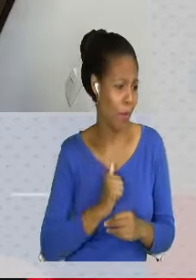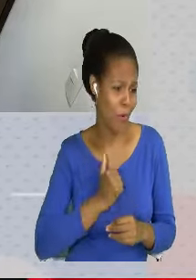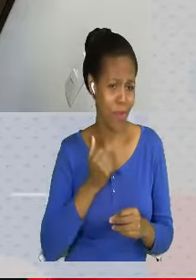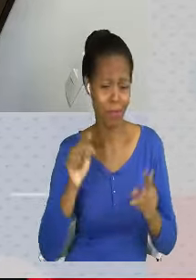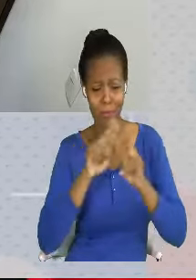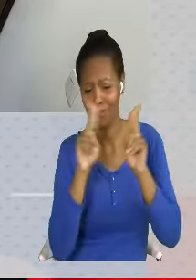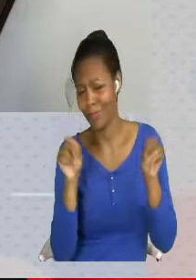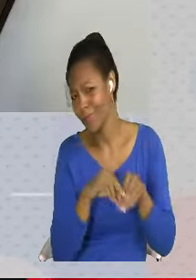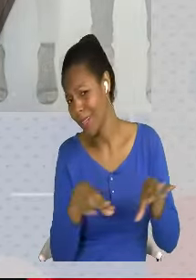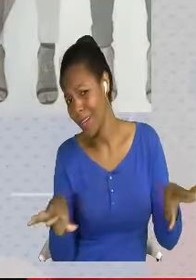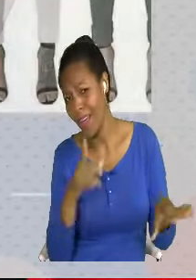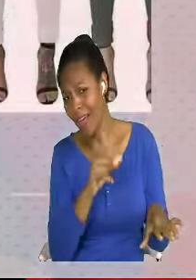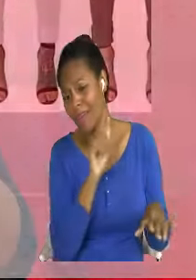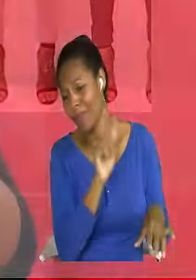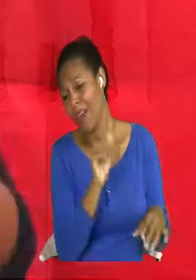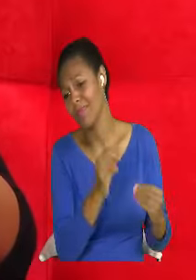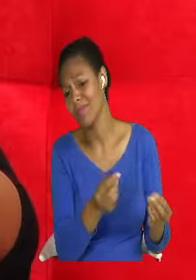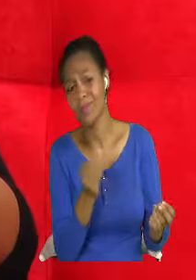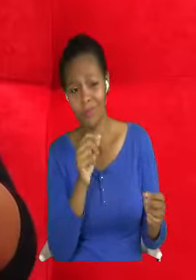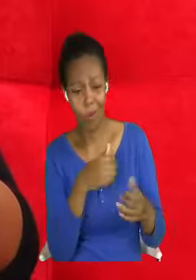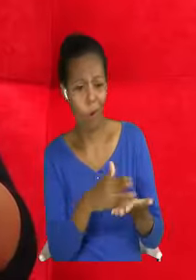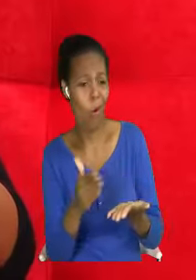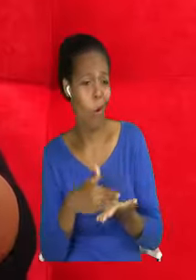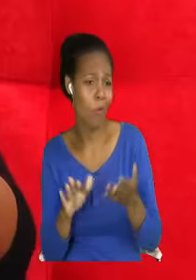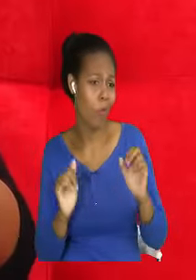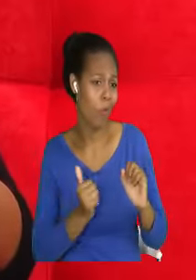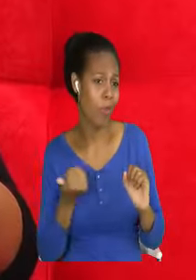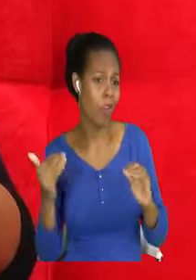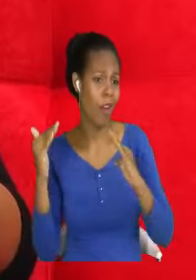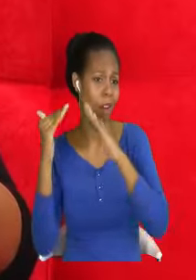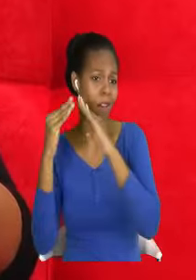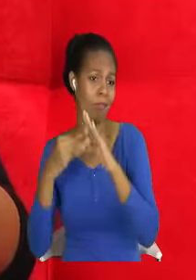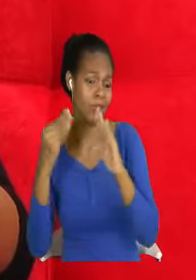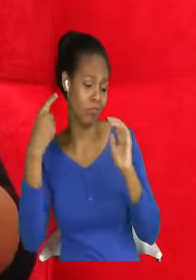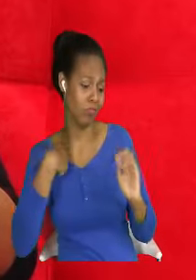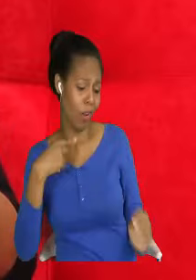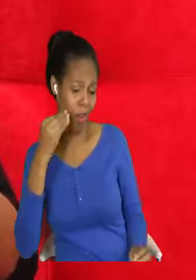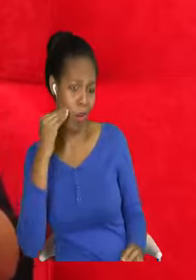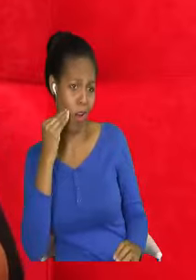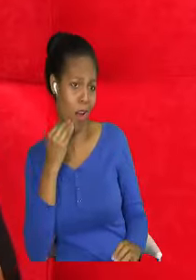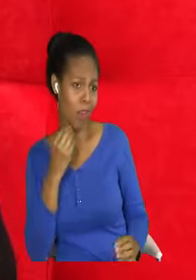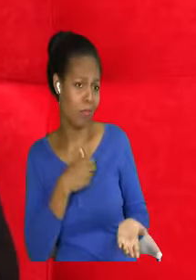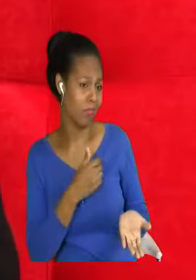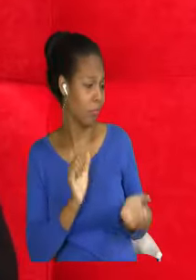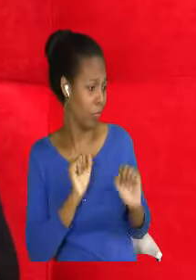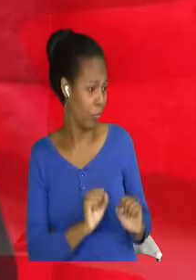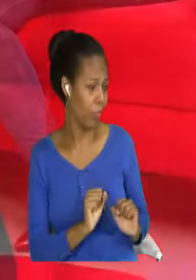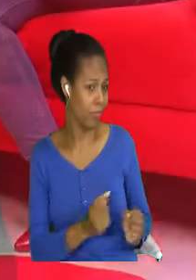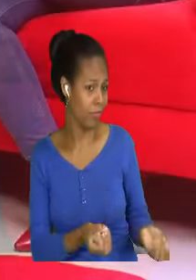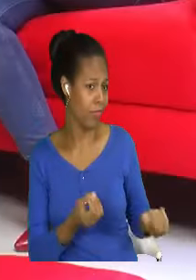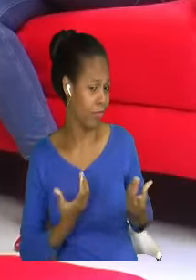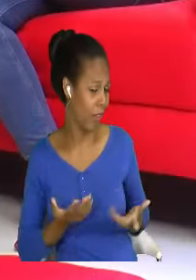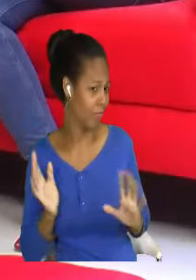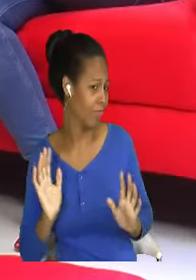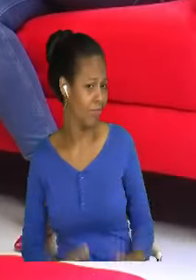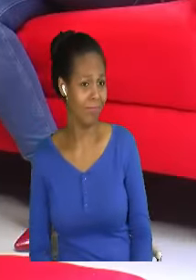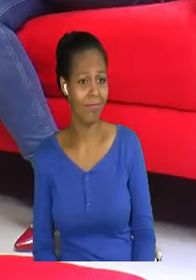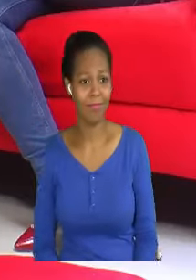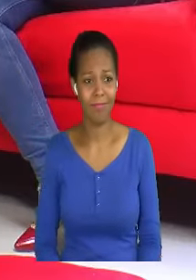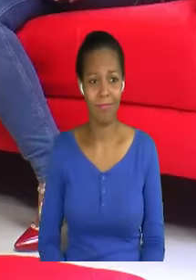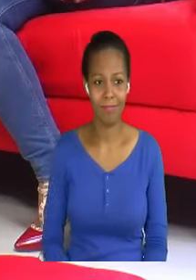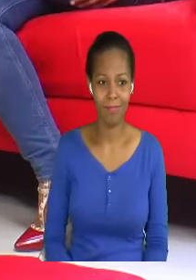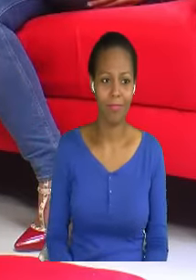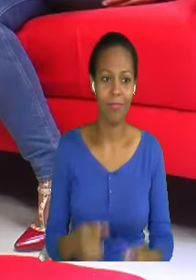sociales, entonces desde la comodidad de la casa podemos encontrar entonces todos